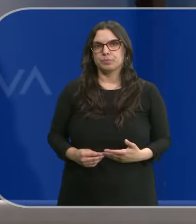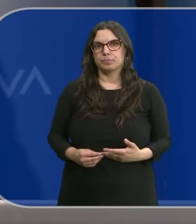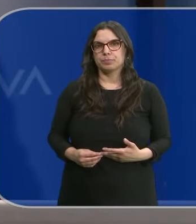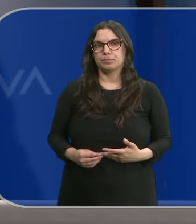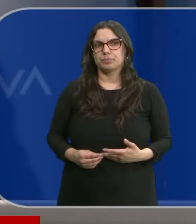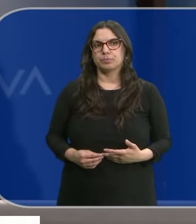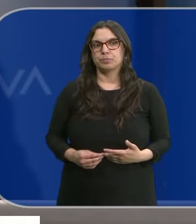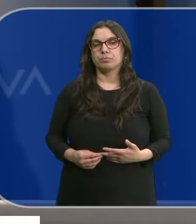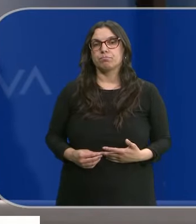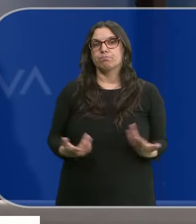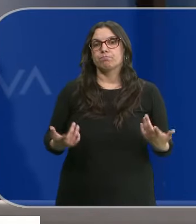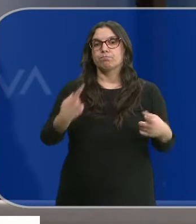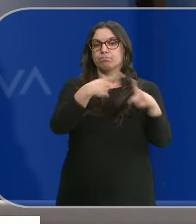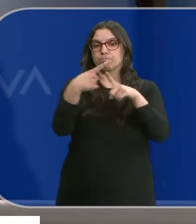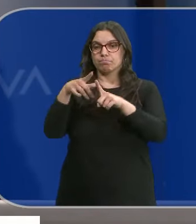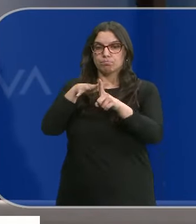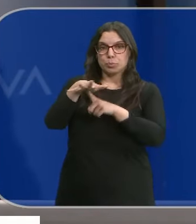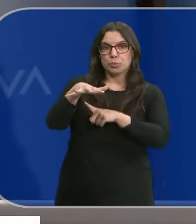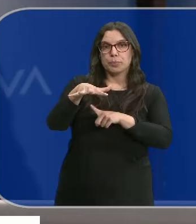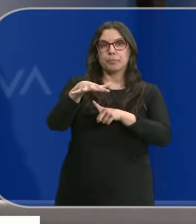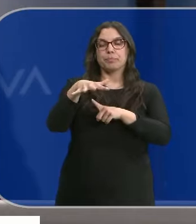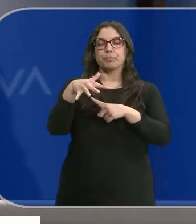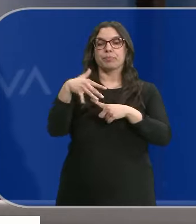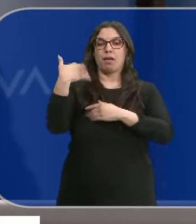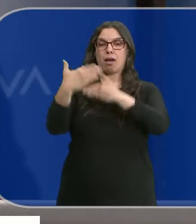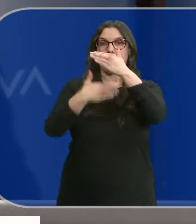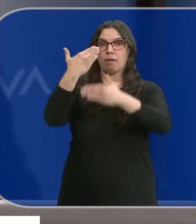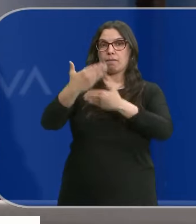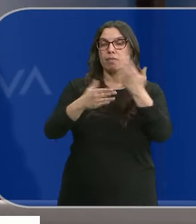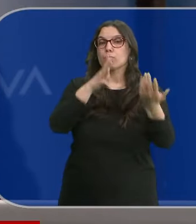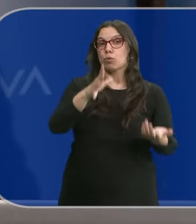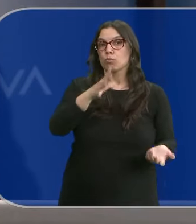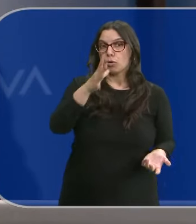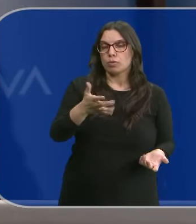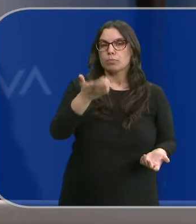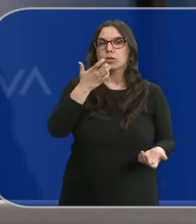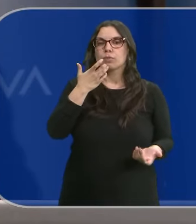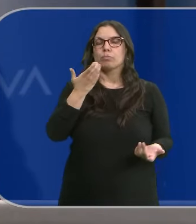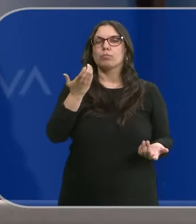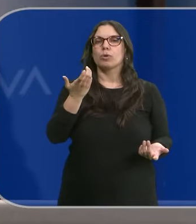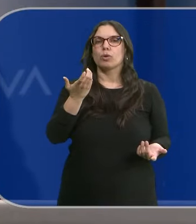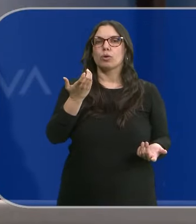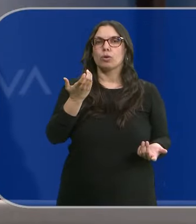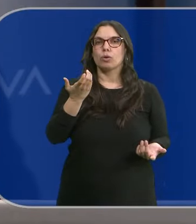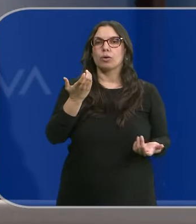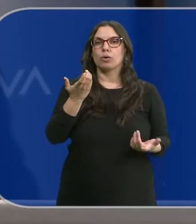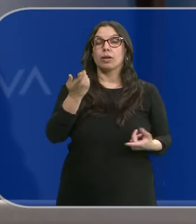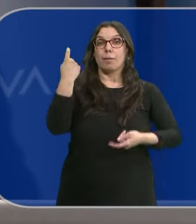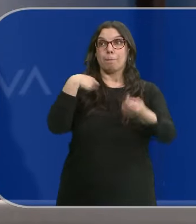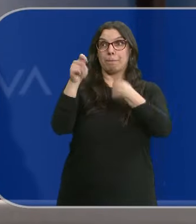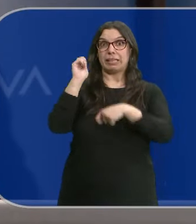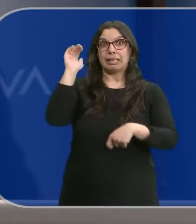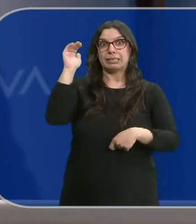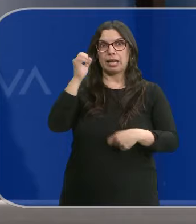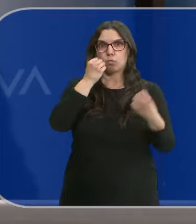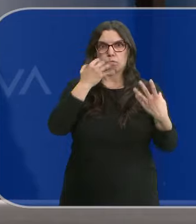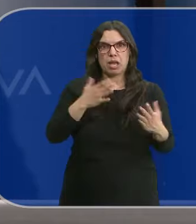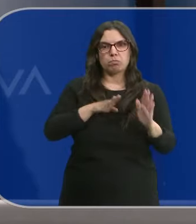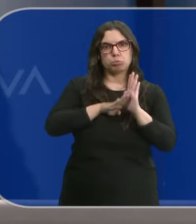Entre los factores que explican el avance se encuentran el buen comportamiento de las exportaciones,